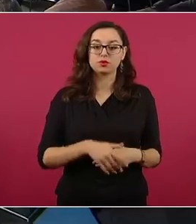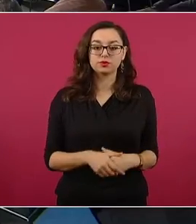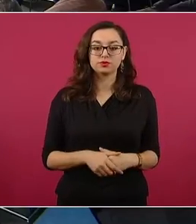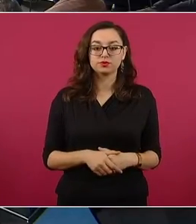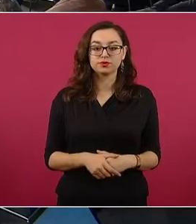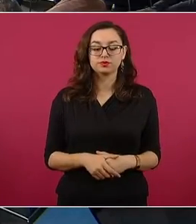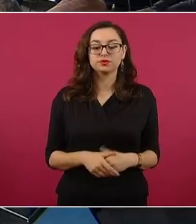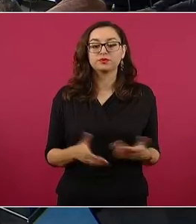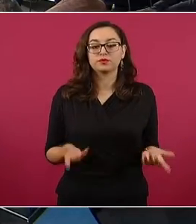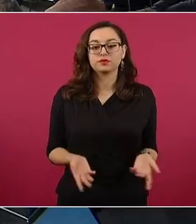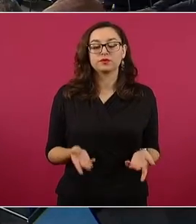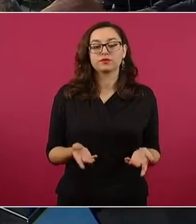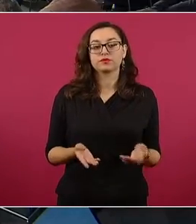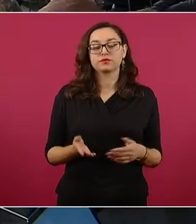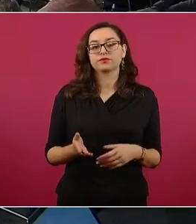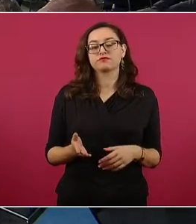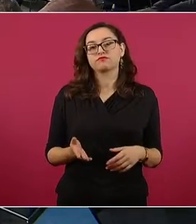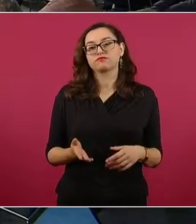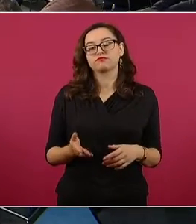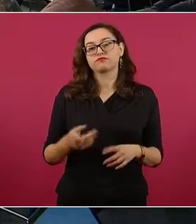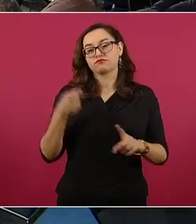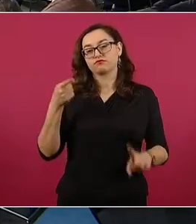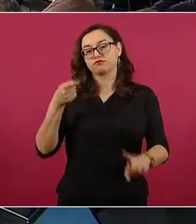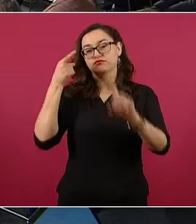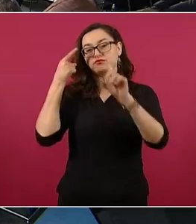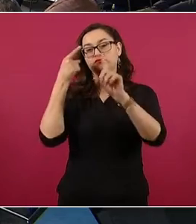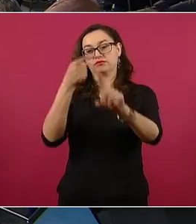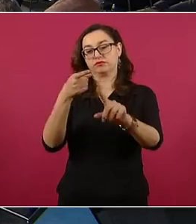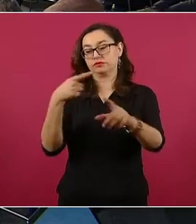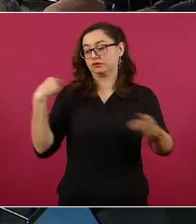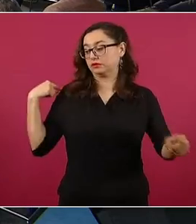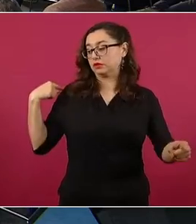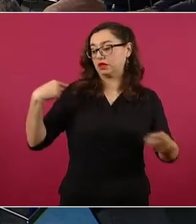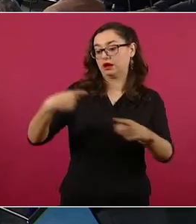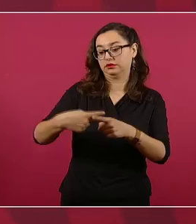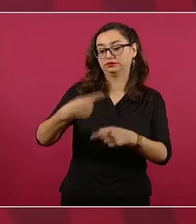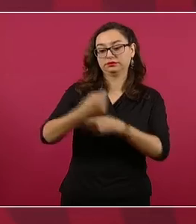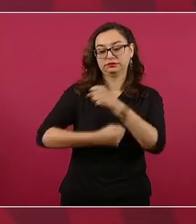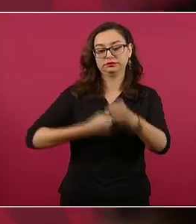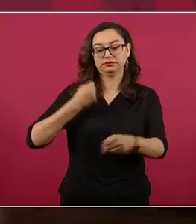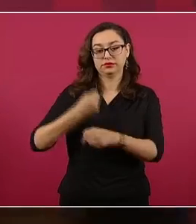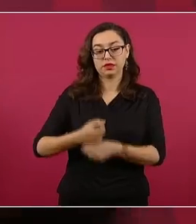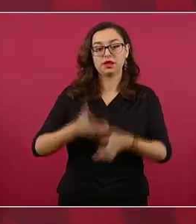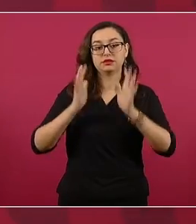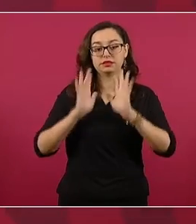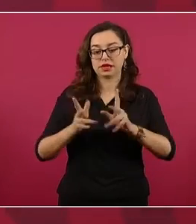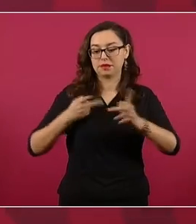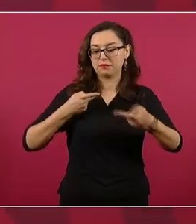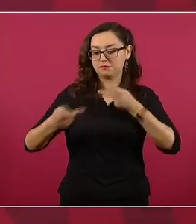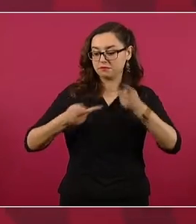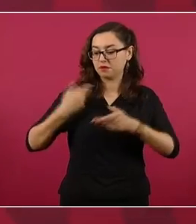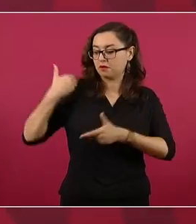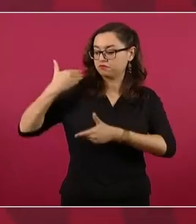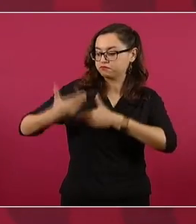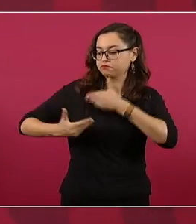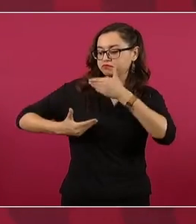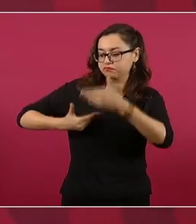iniciar este año, ya avanzamos. Estamos, debemos de estar